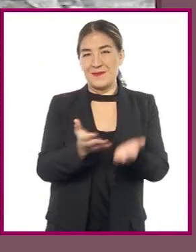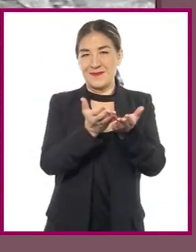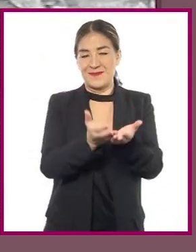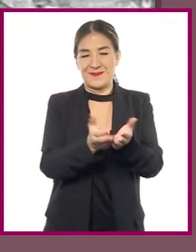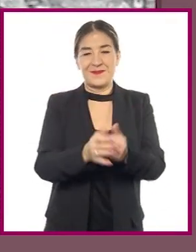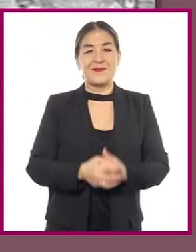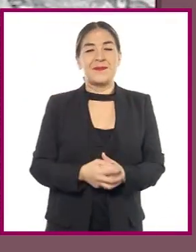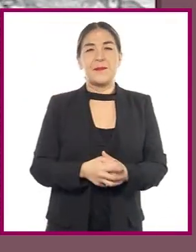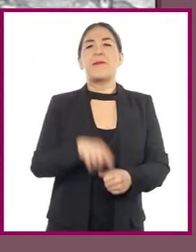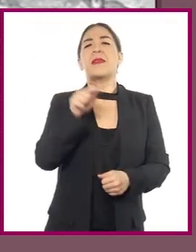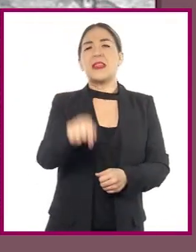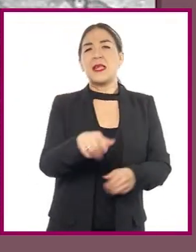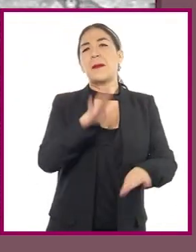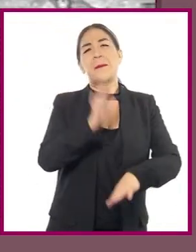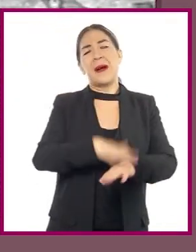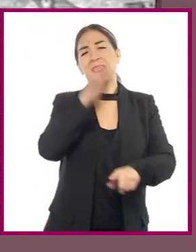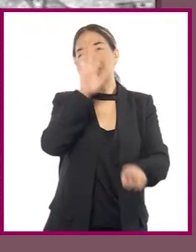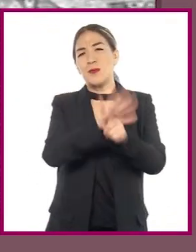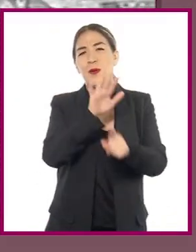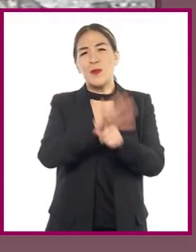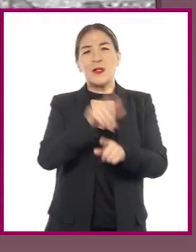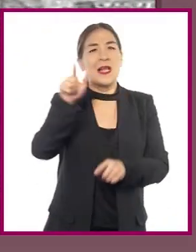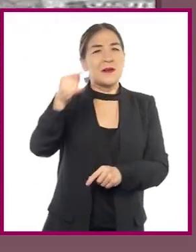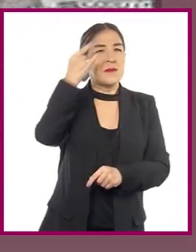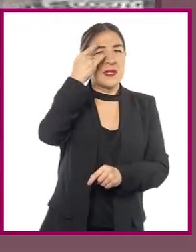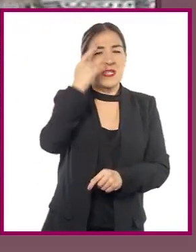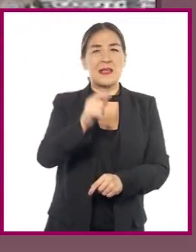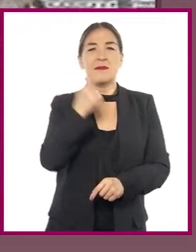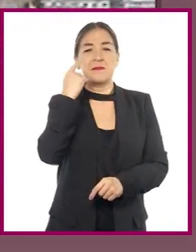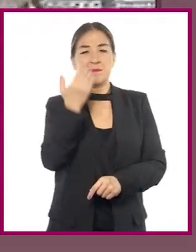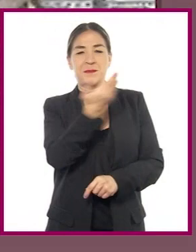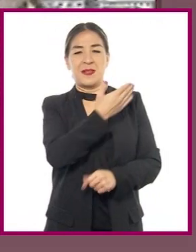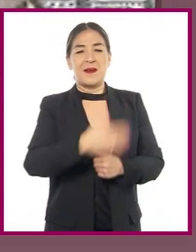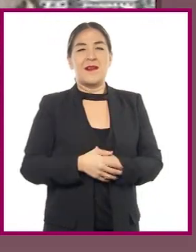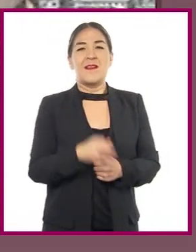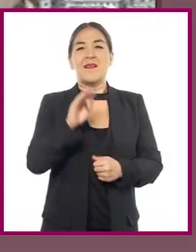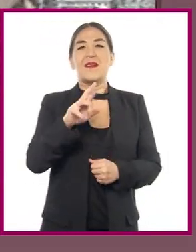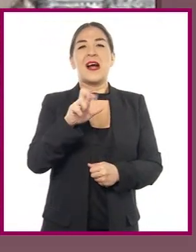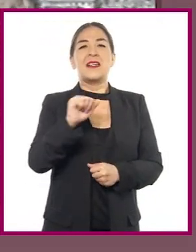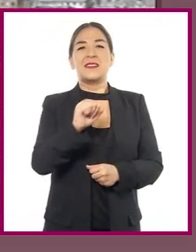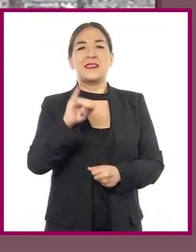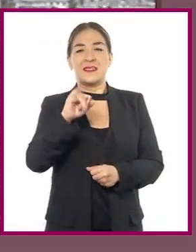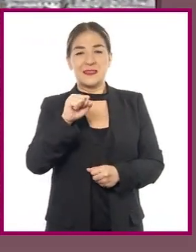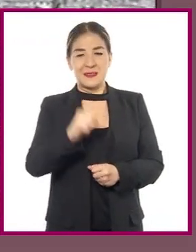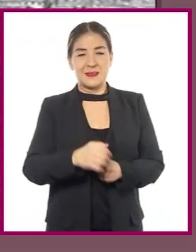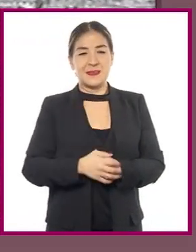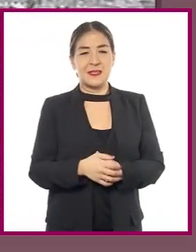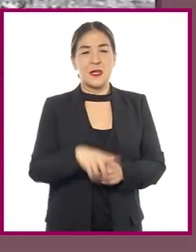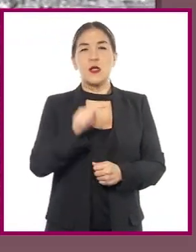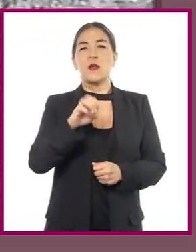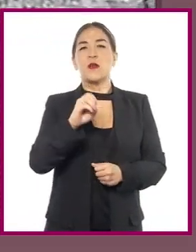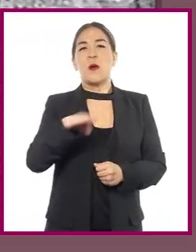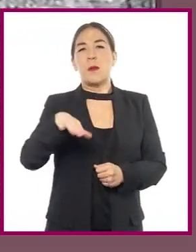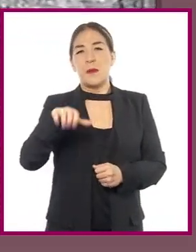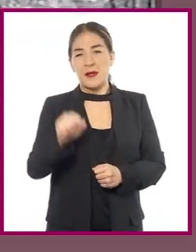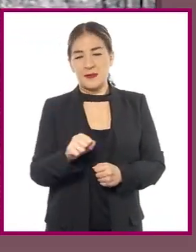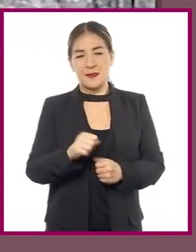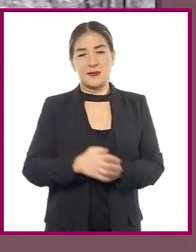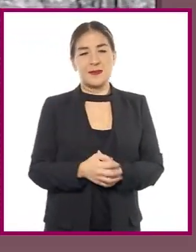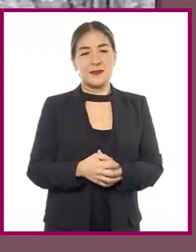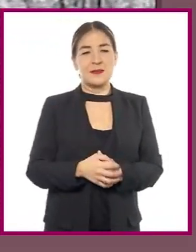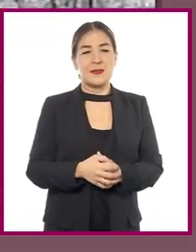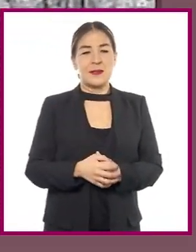De entre los más famosos piratas, recordamos a Francis Drake, Annie Bonny, Thomas Cavendish,